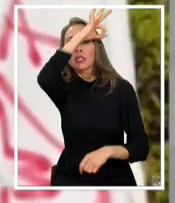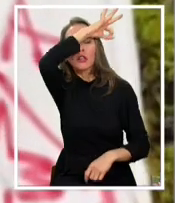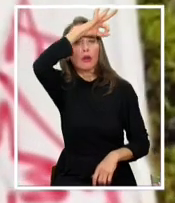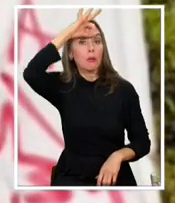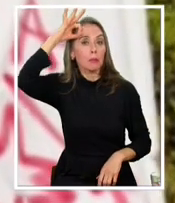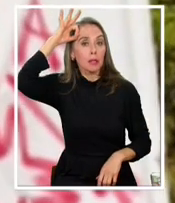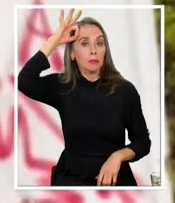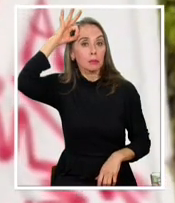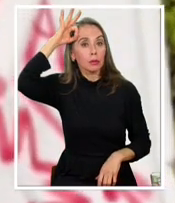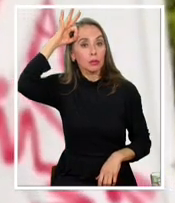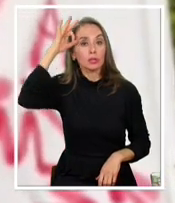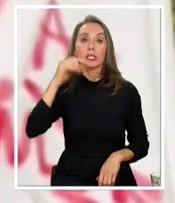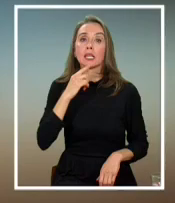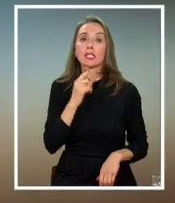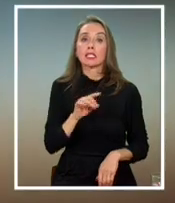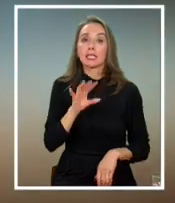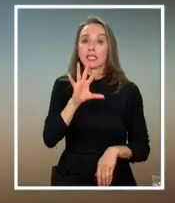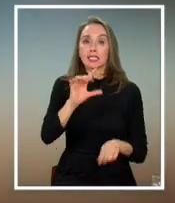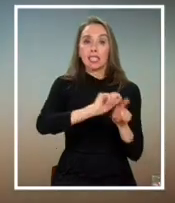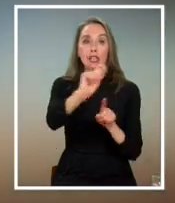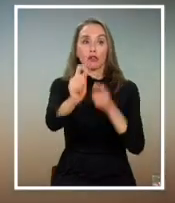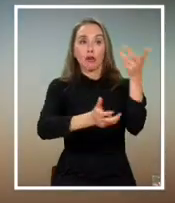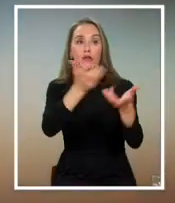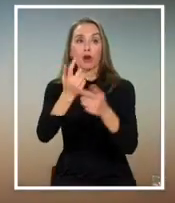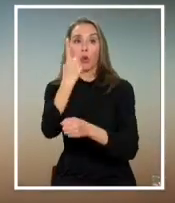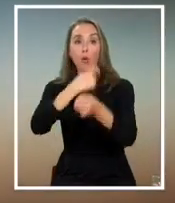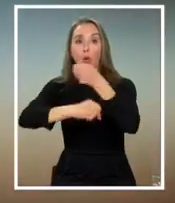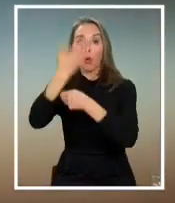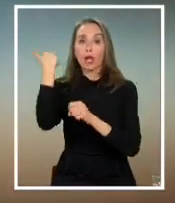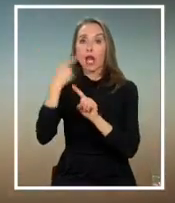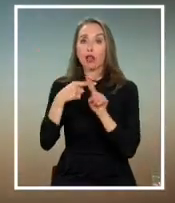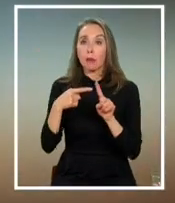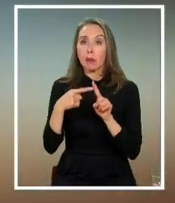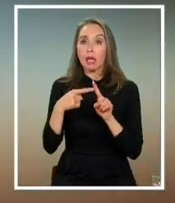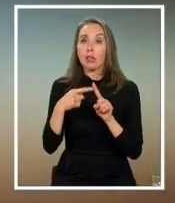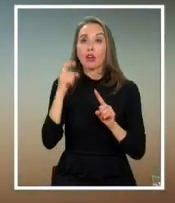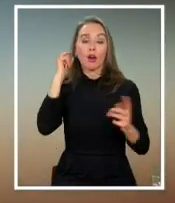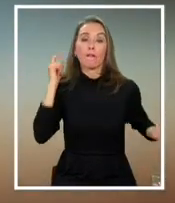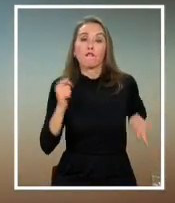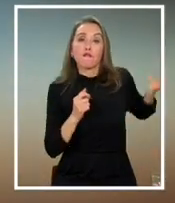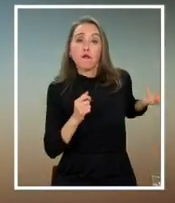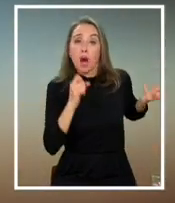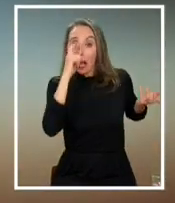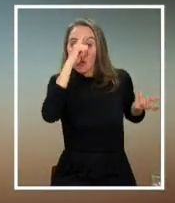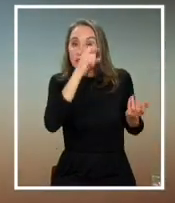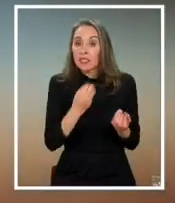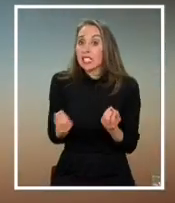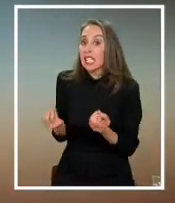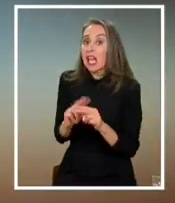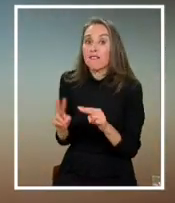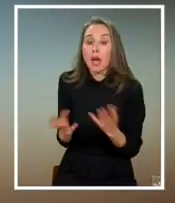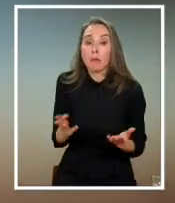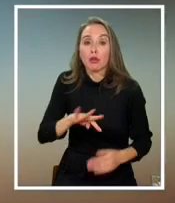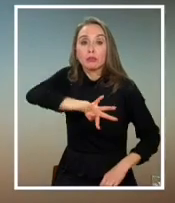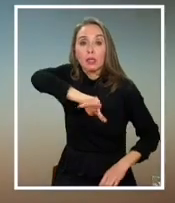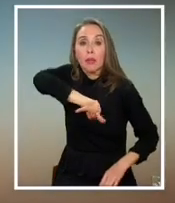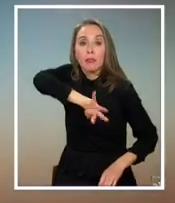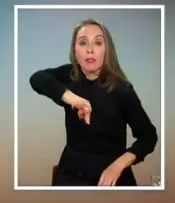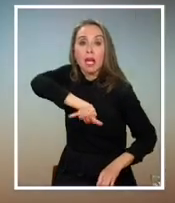mapuche. 5 atentados en un año y medio, es difícil sostenerse. Ya no sabemos qué hacer. La